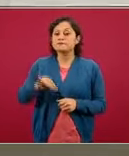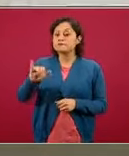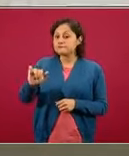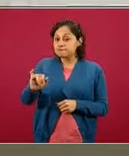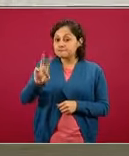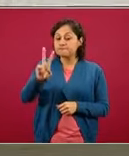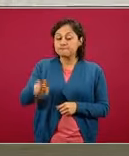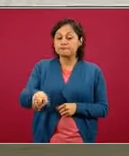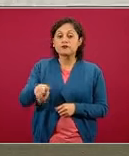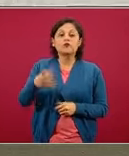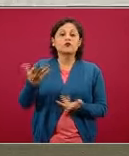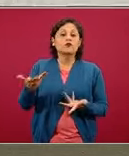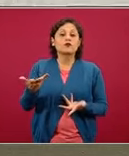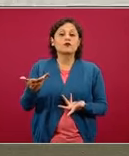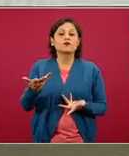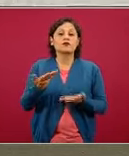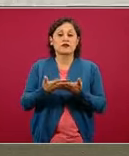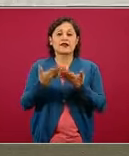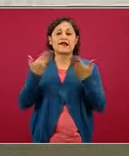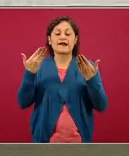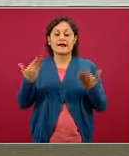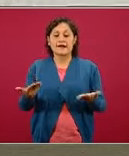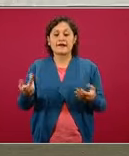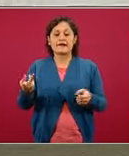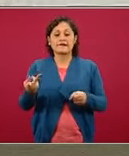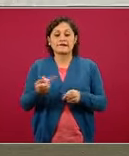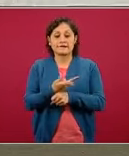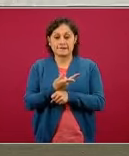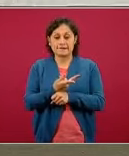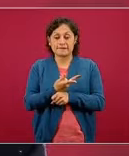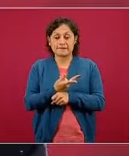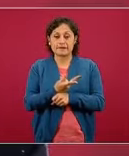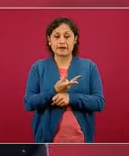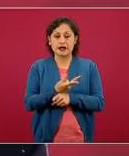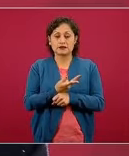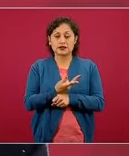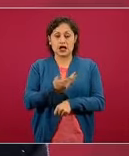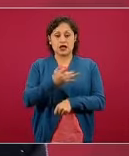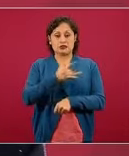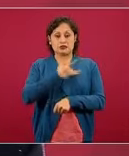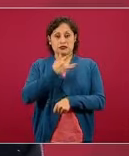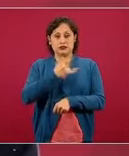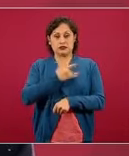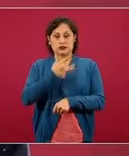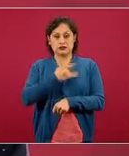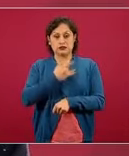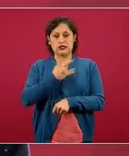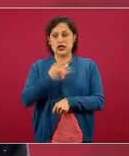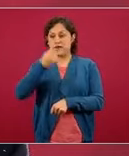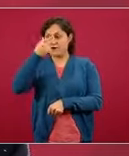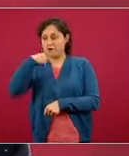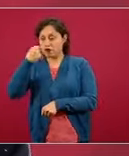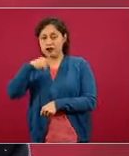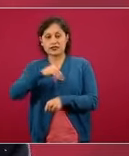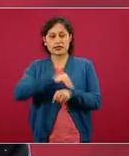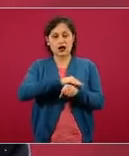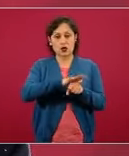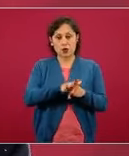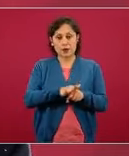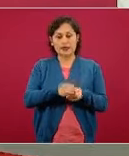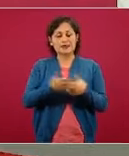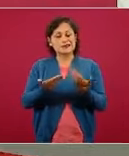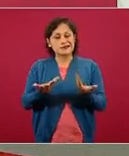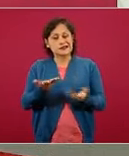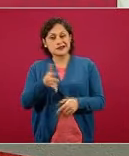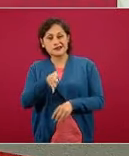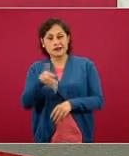de transmisión, manifestaciones y las manifestaciones clínicas de influenza y de COVID-19 son